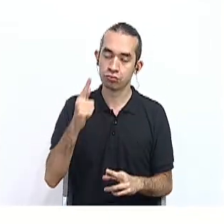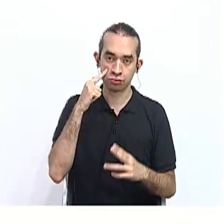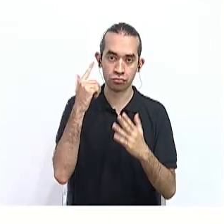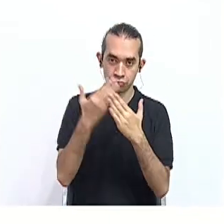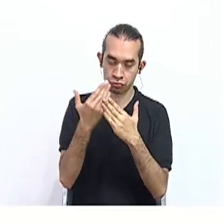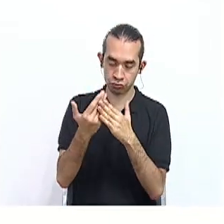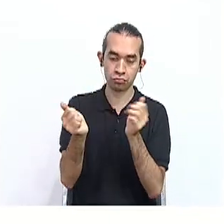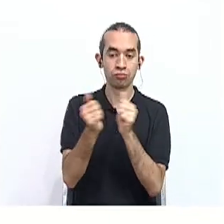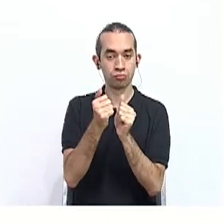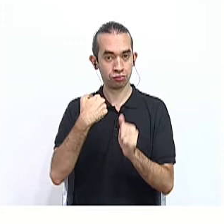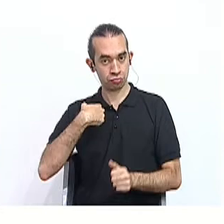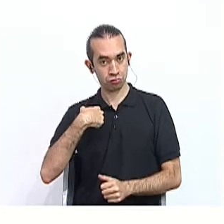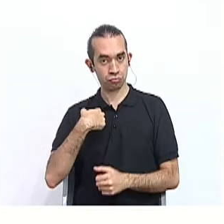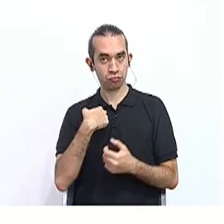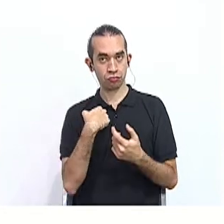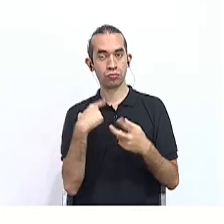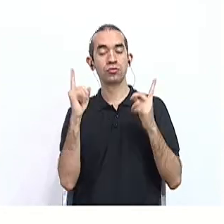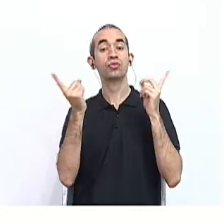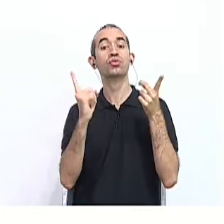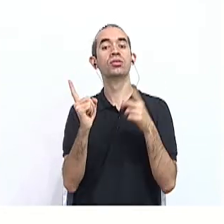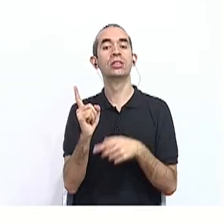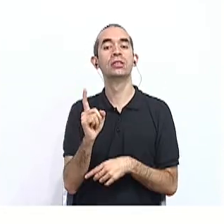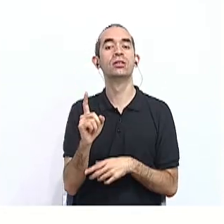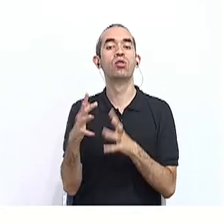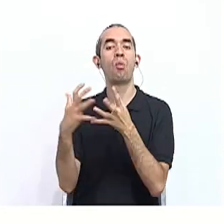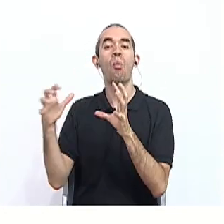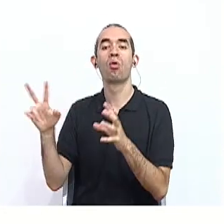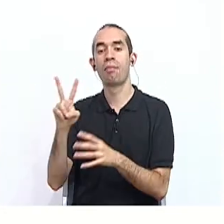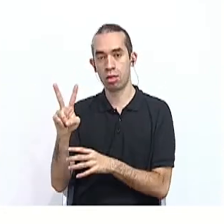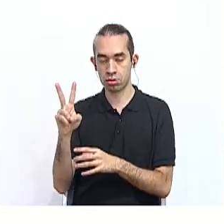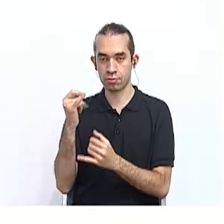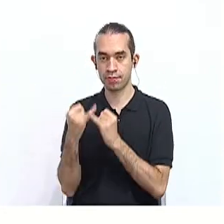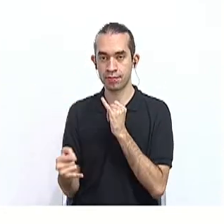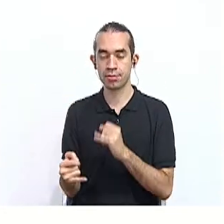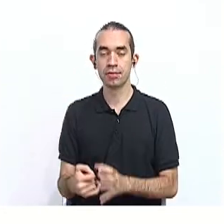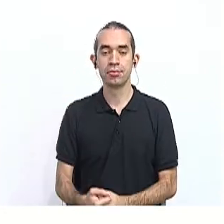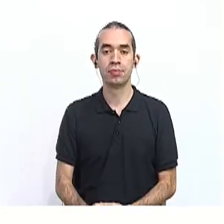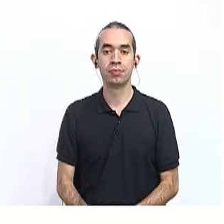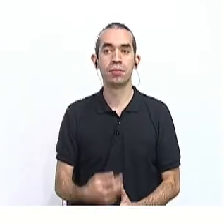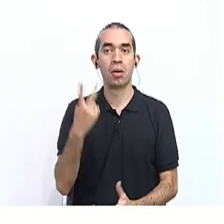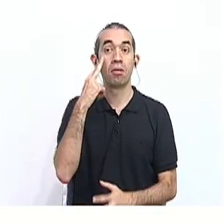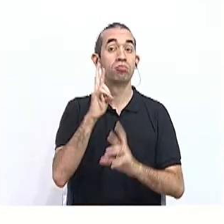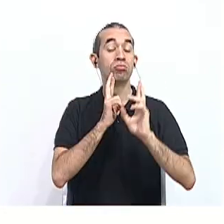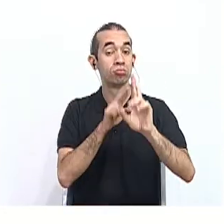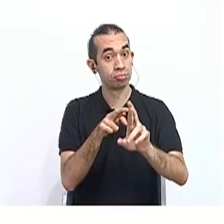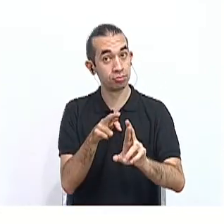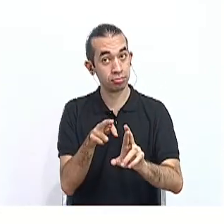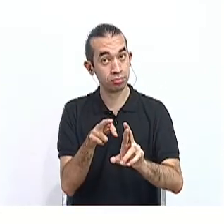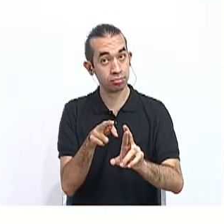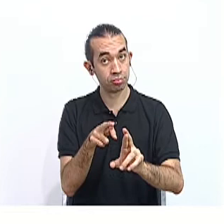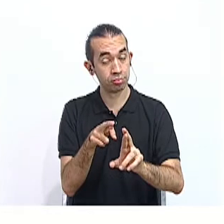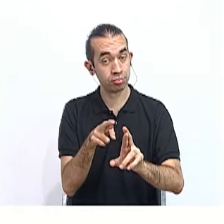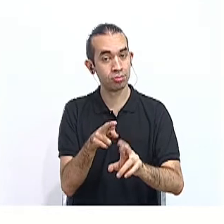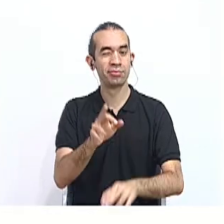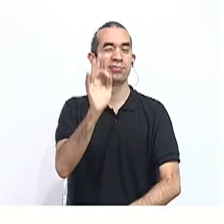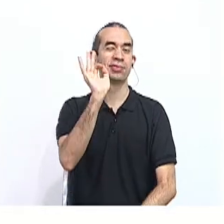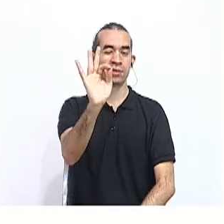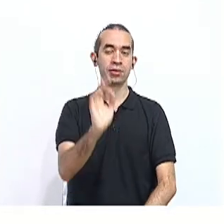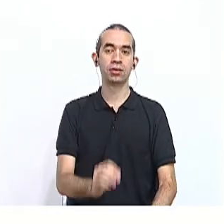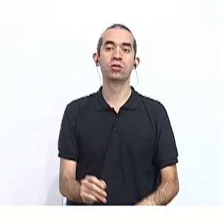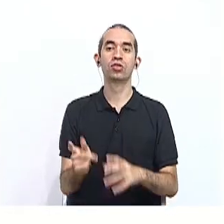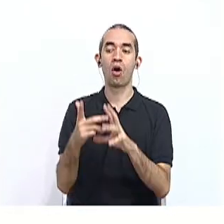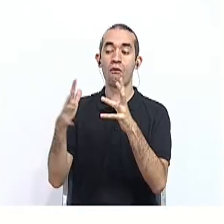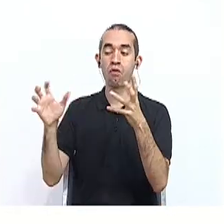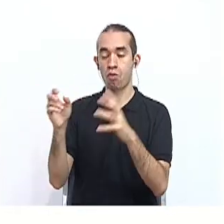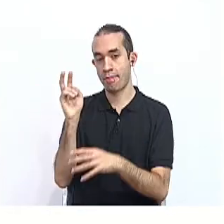conmigo cuál es ese volumen 2. Veamos cuánto les dio. Muy bien, el